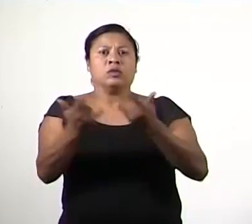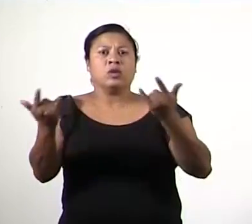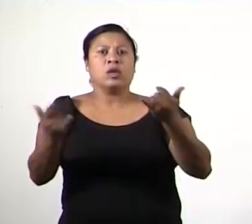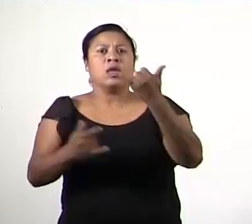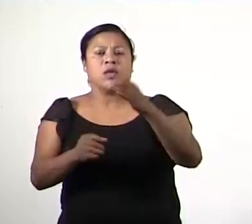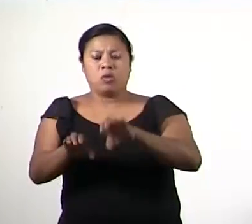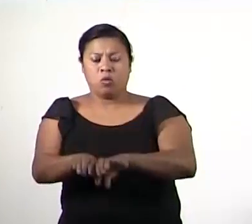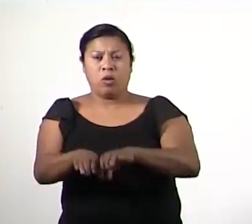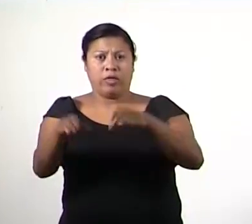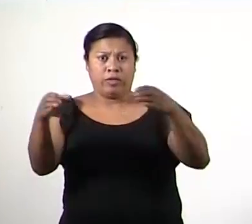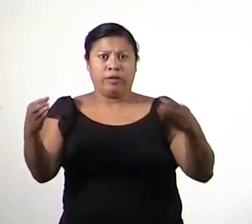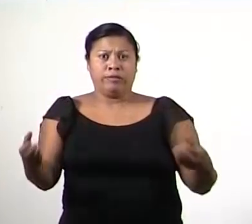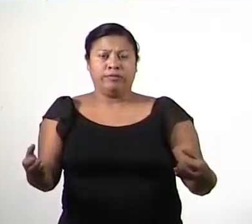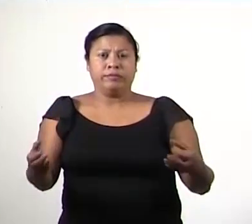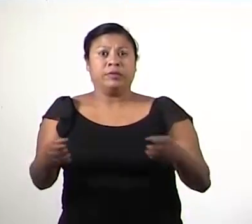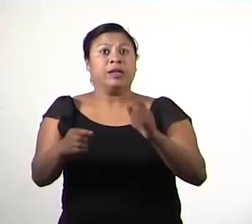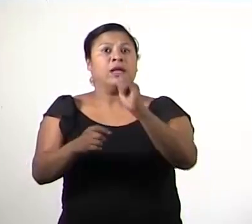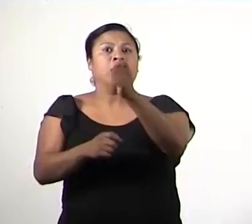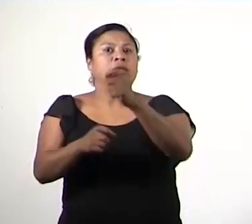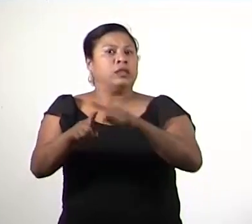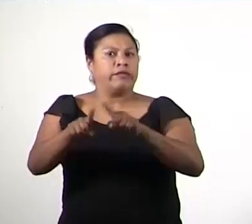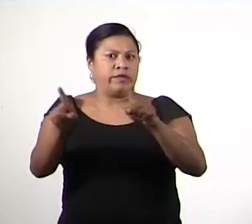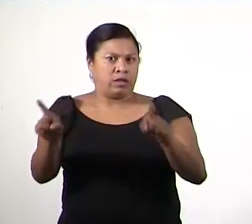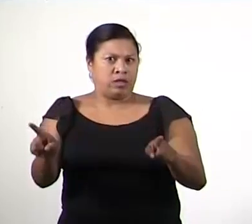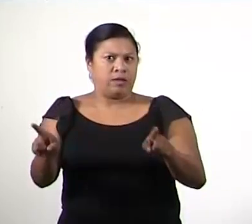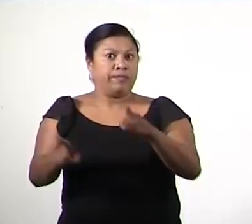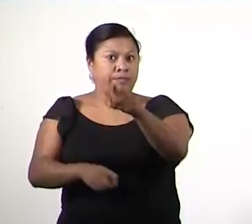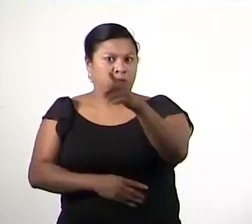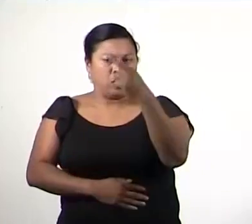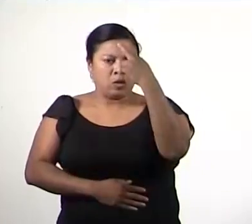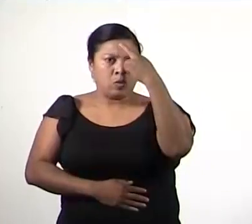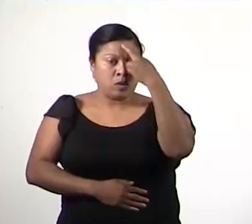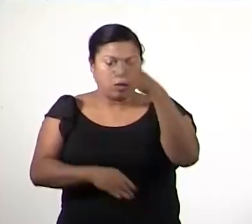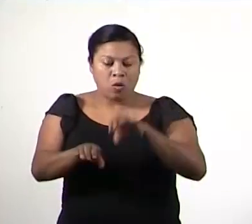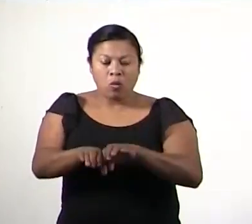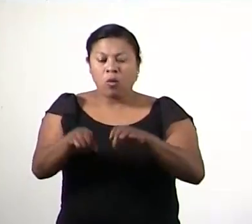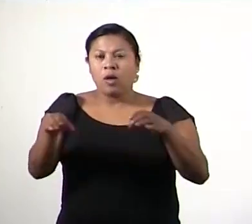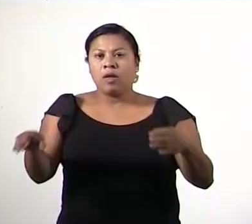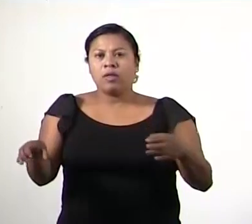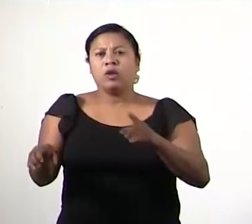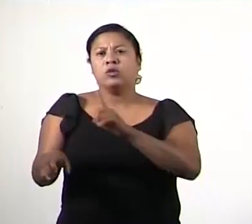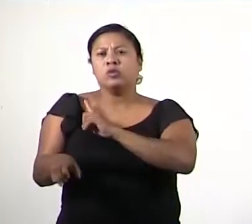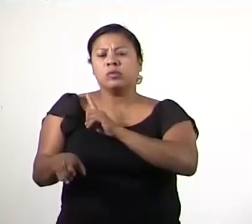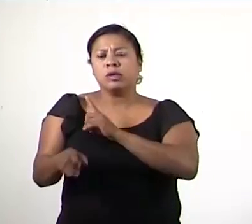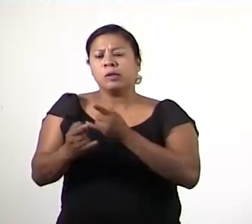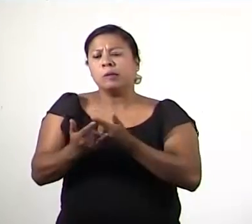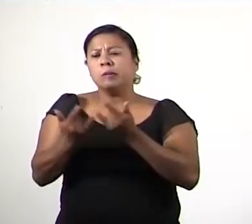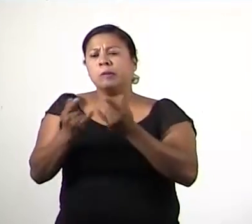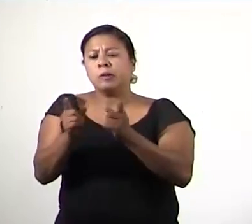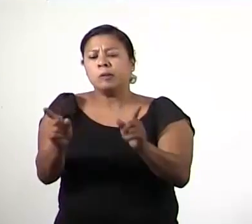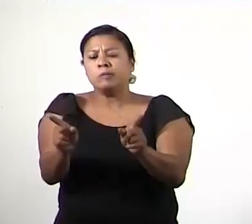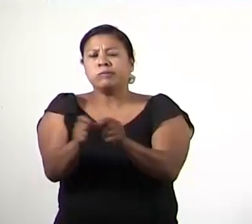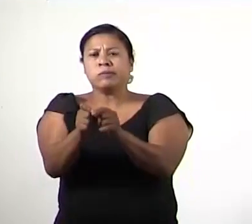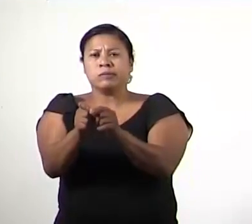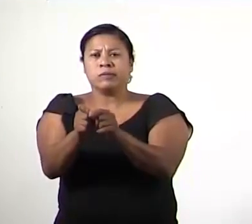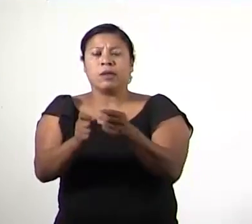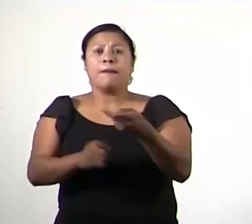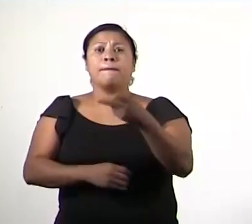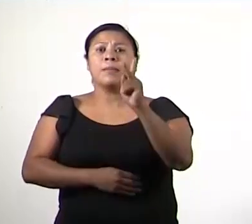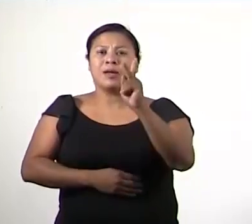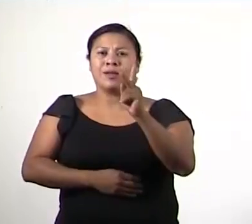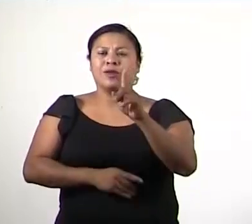cuentos son diferentes. Acuérdate que los cuentos son narraciones breves,